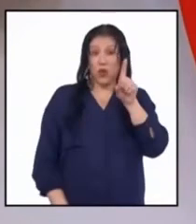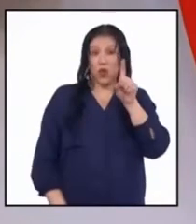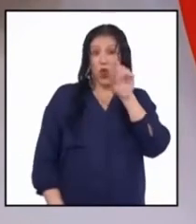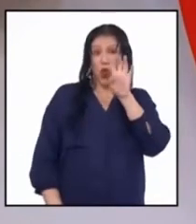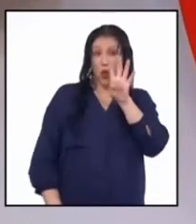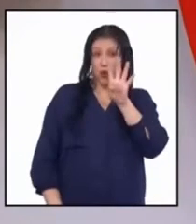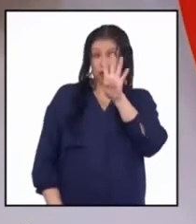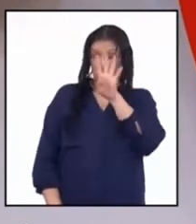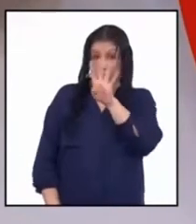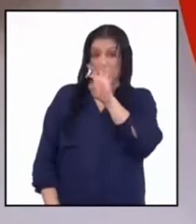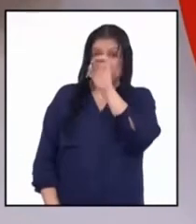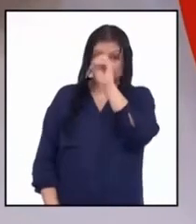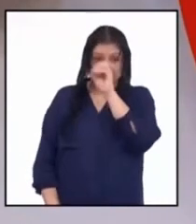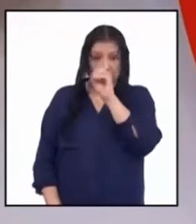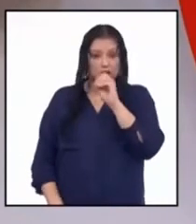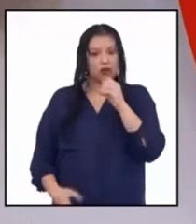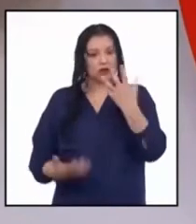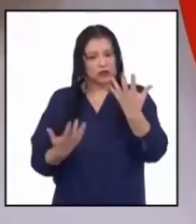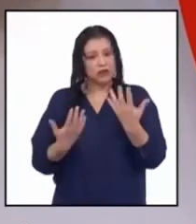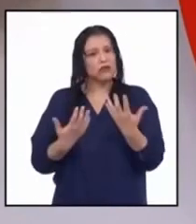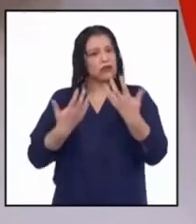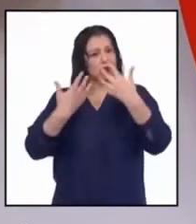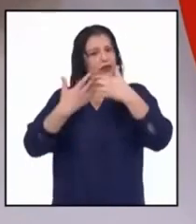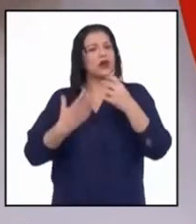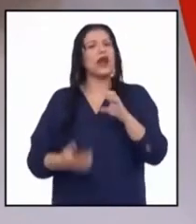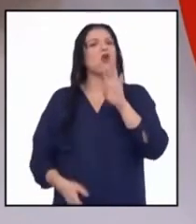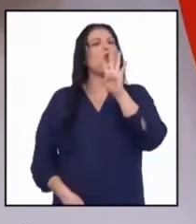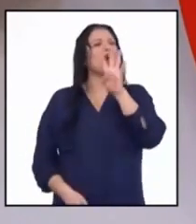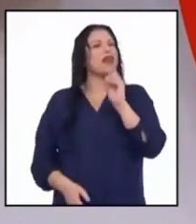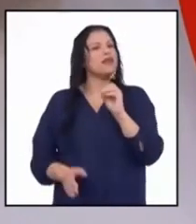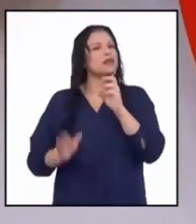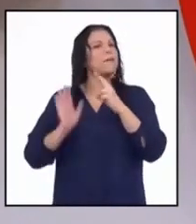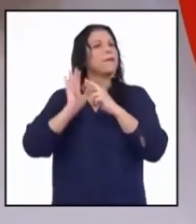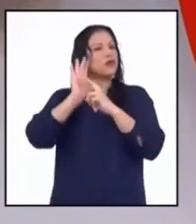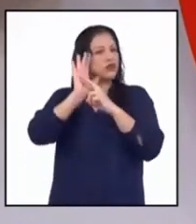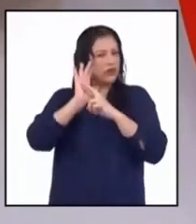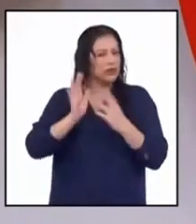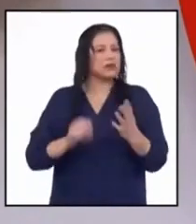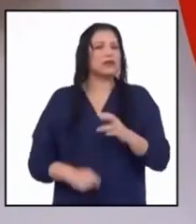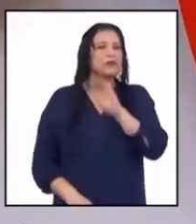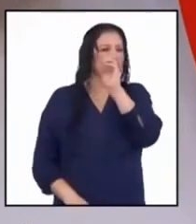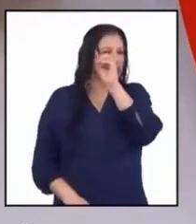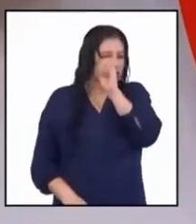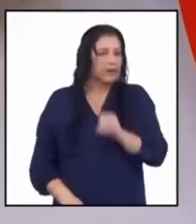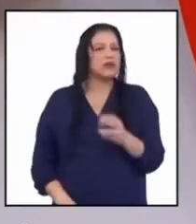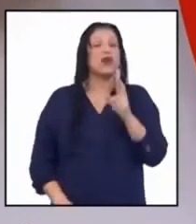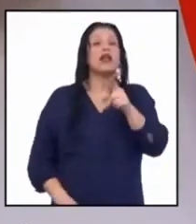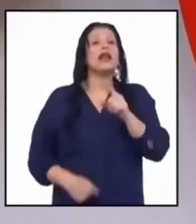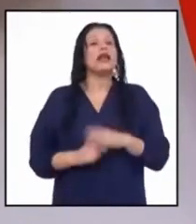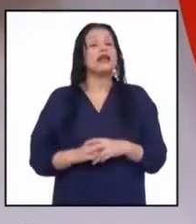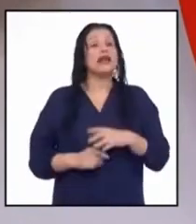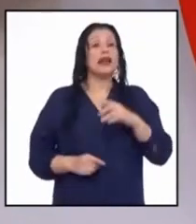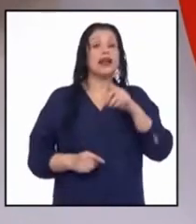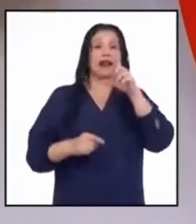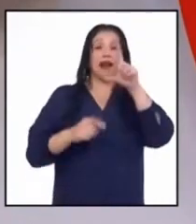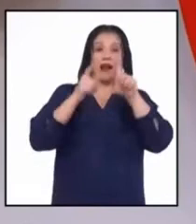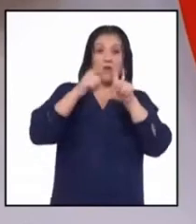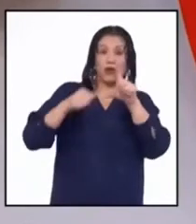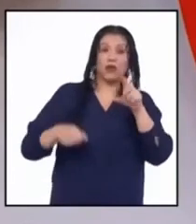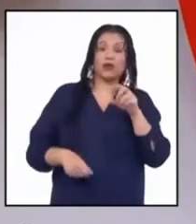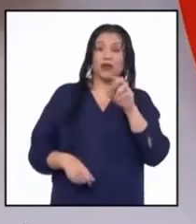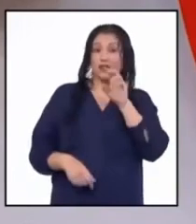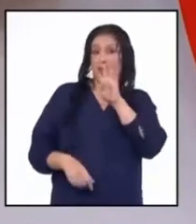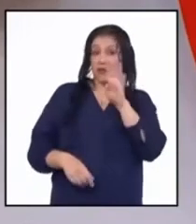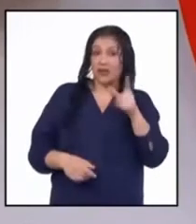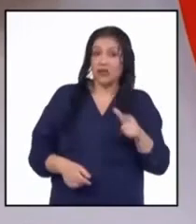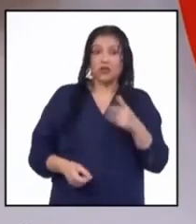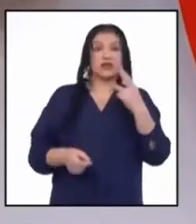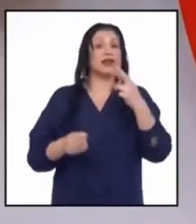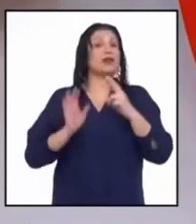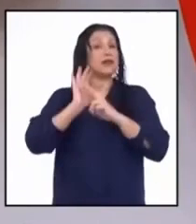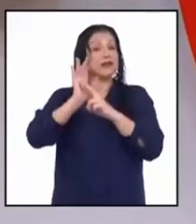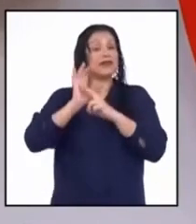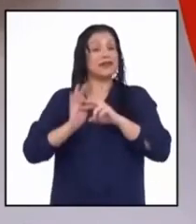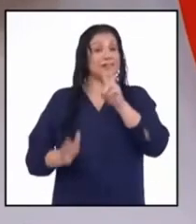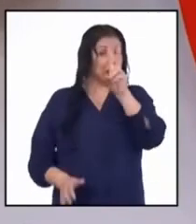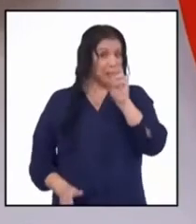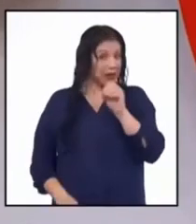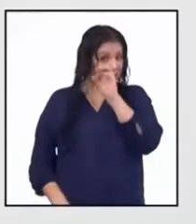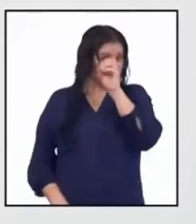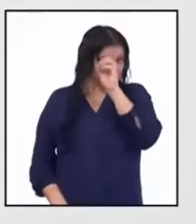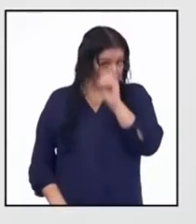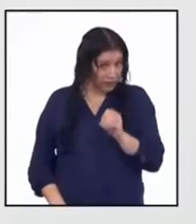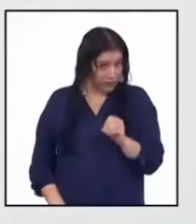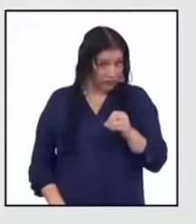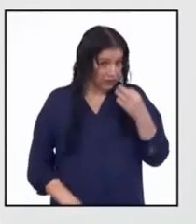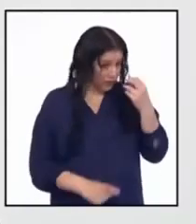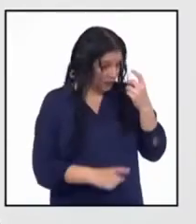144 grados es proporcional al 40% y el ángulo de 72 grados es proporcional al 20%. ¿No es eso